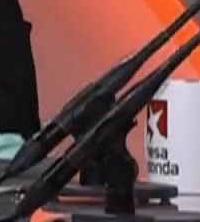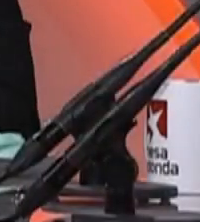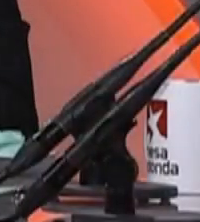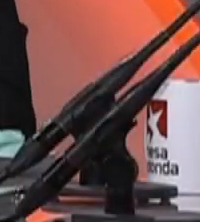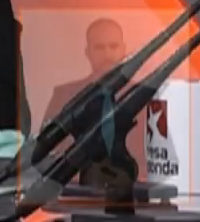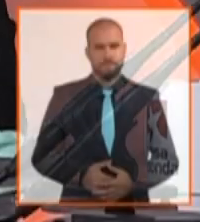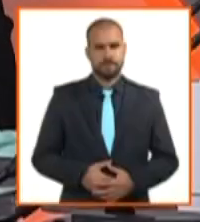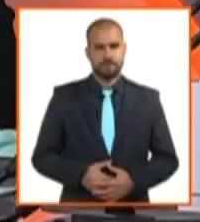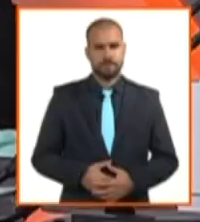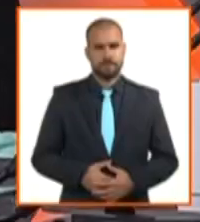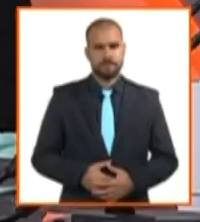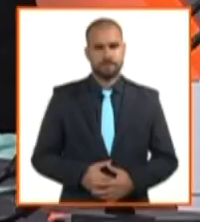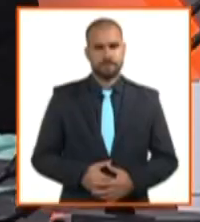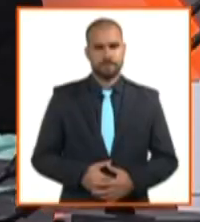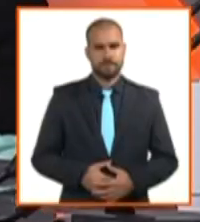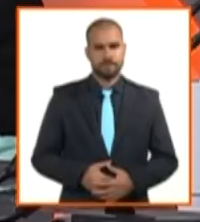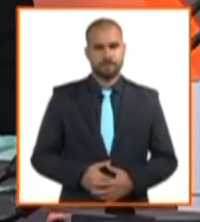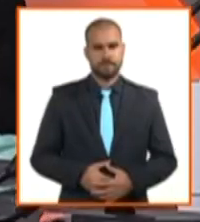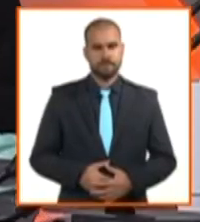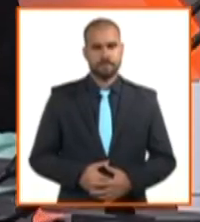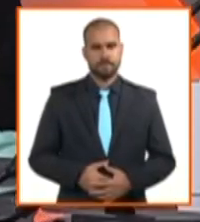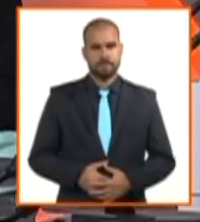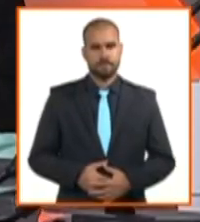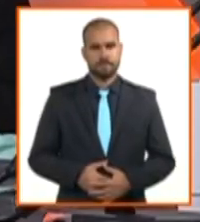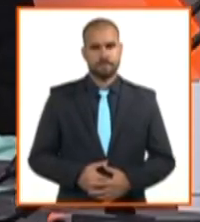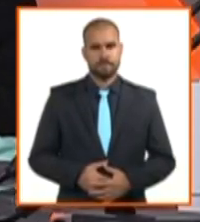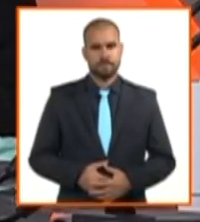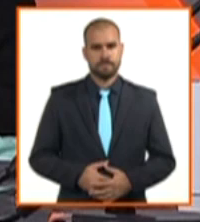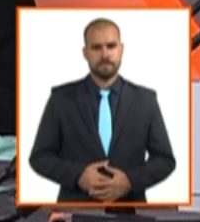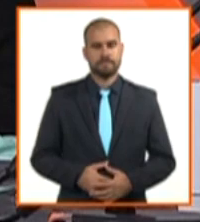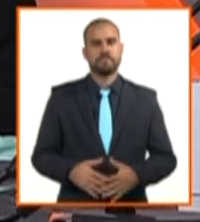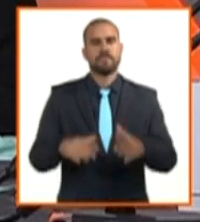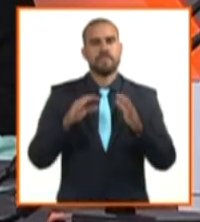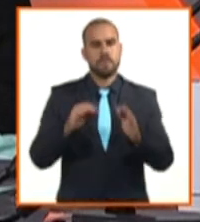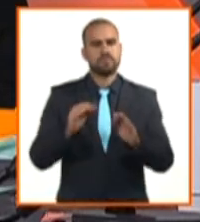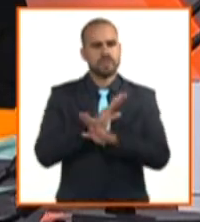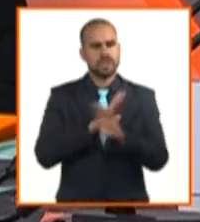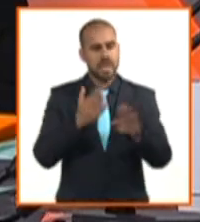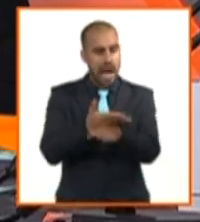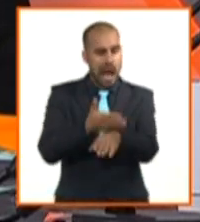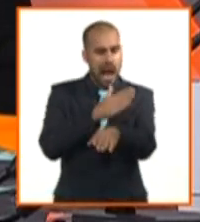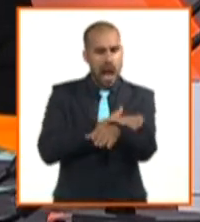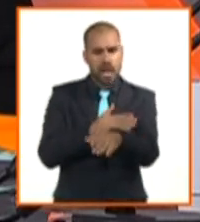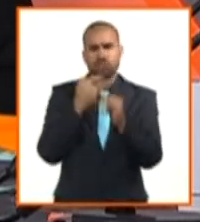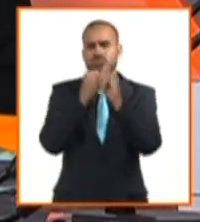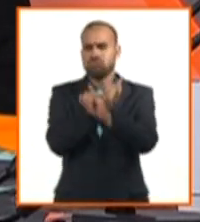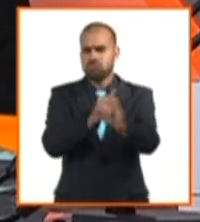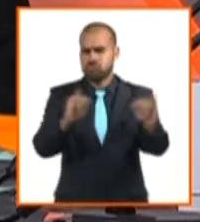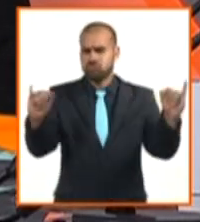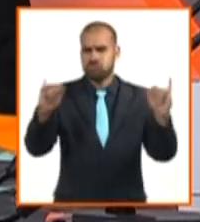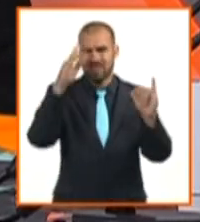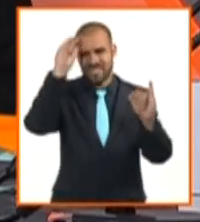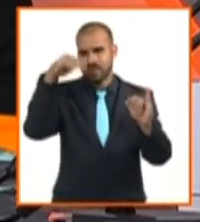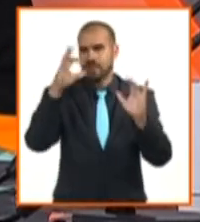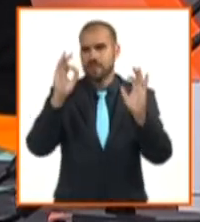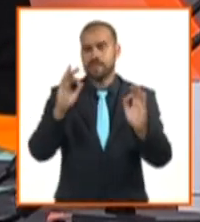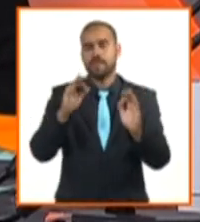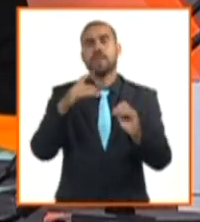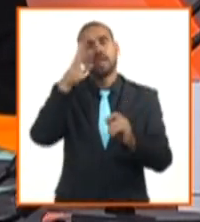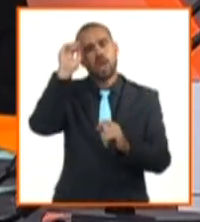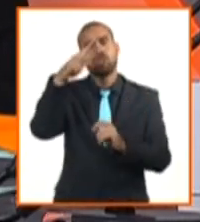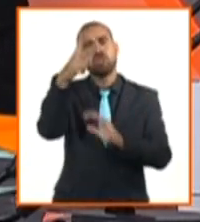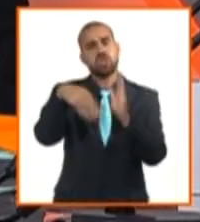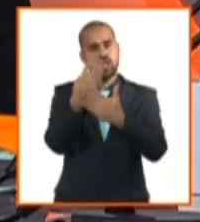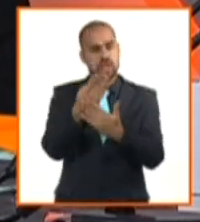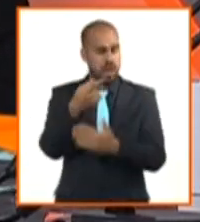como se había alertado por nuestro instituto de meteorología y nuestra defensa civil las últimas 48 horas han sido de